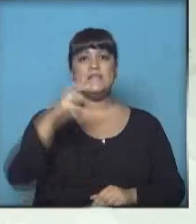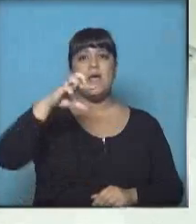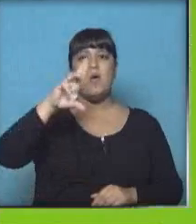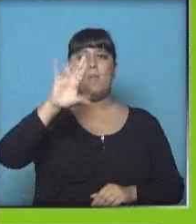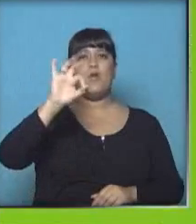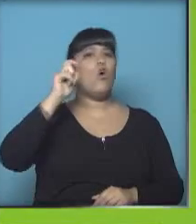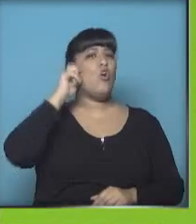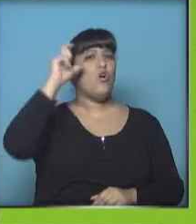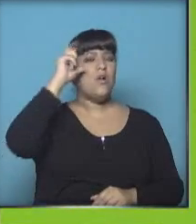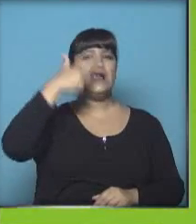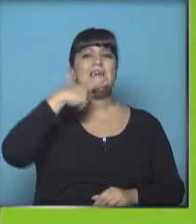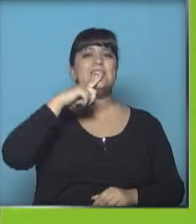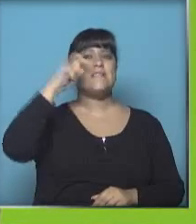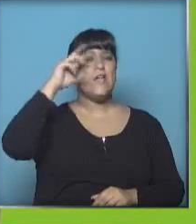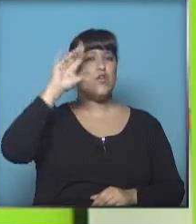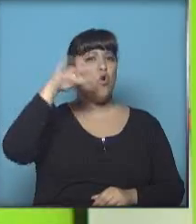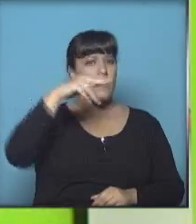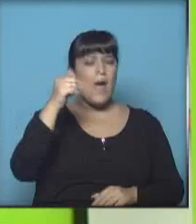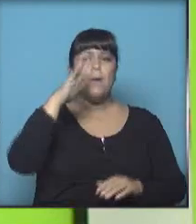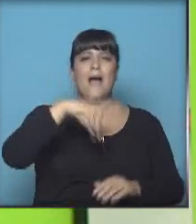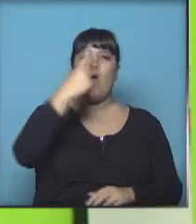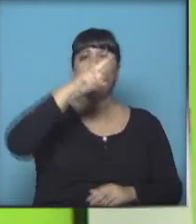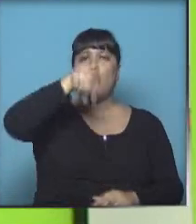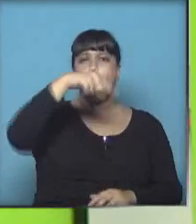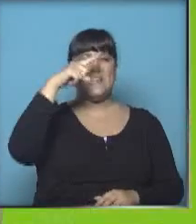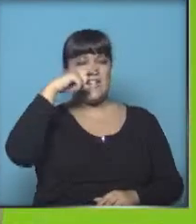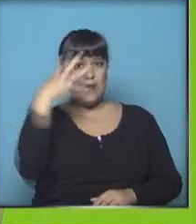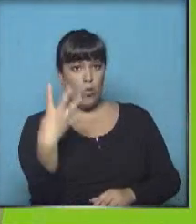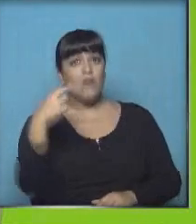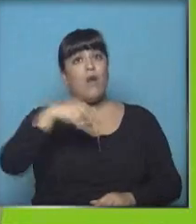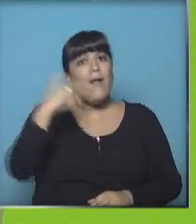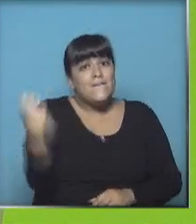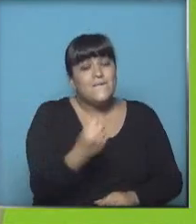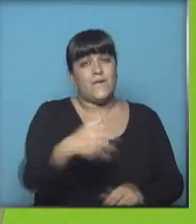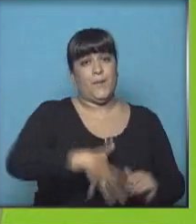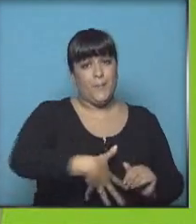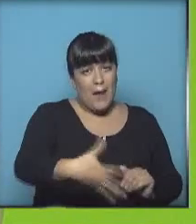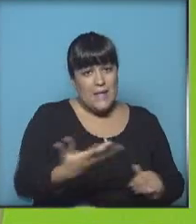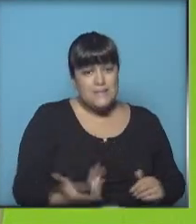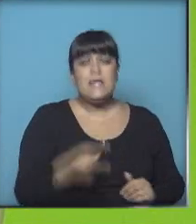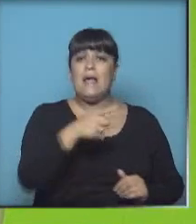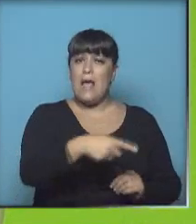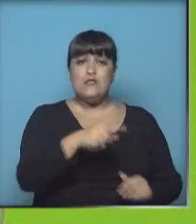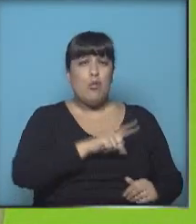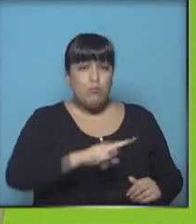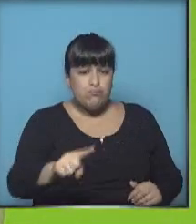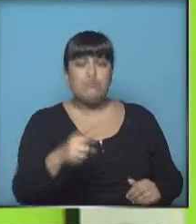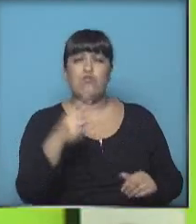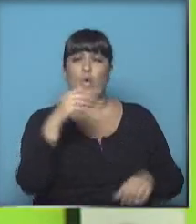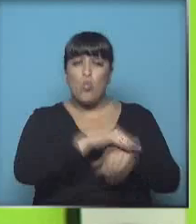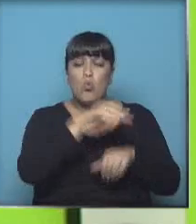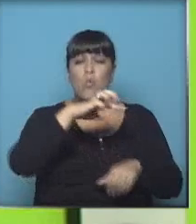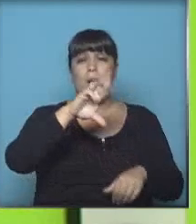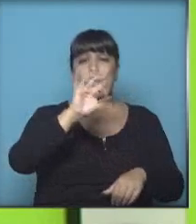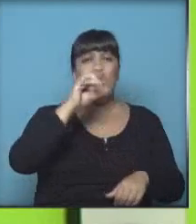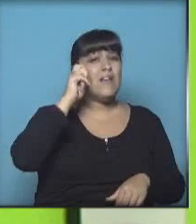baja, 1,74 pone. Uh-huh. Estoy buscando un bebé. ¿Esto es un impedimento para quedar embarazada? La progesterona es